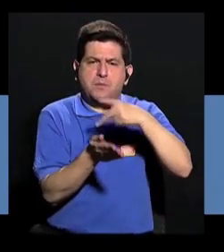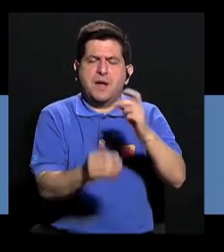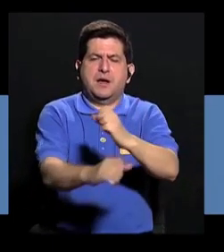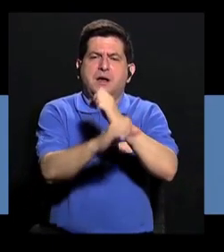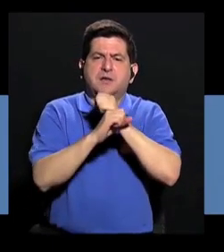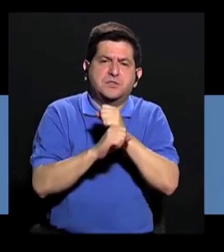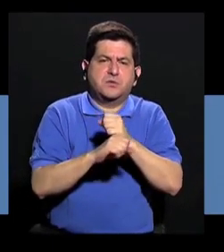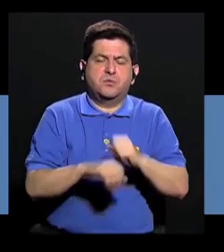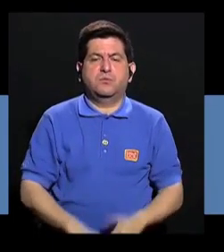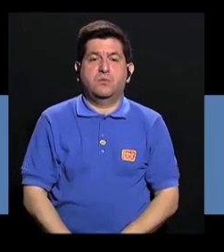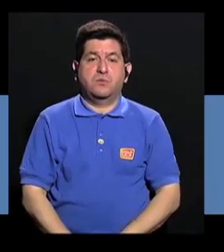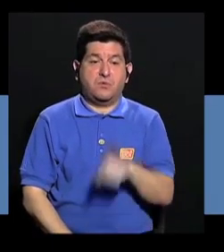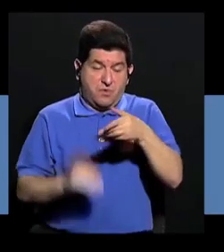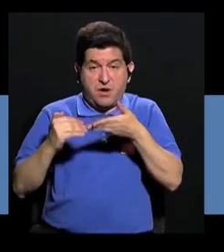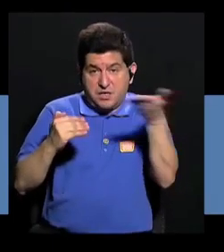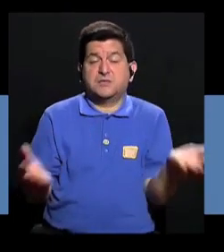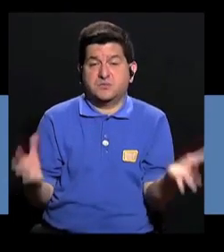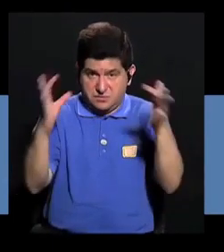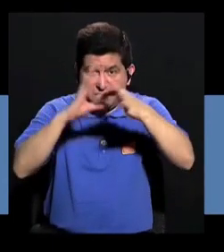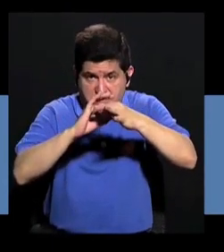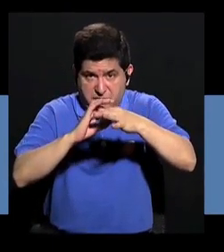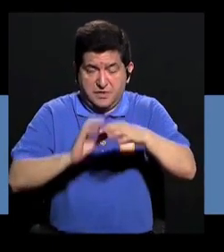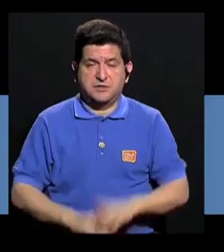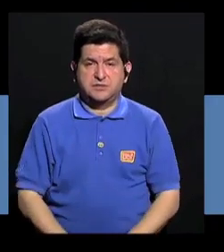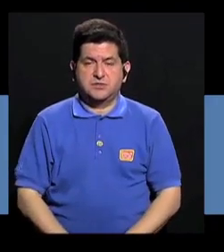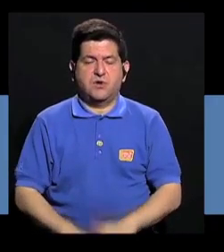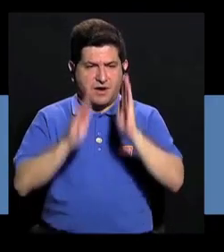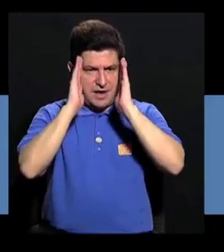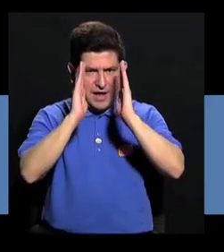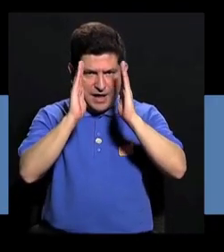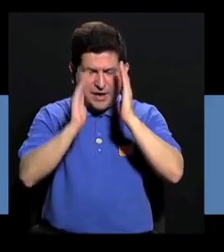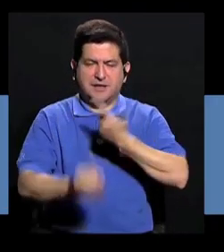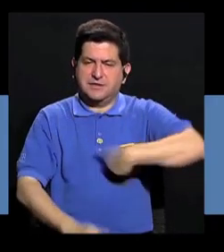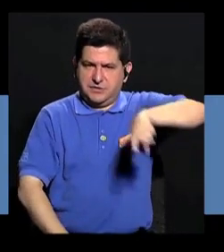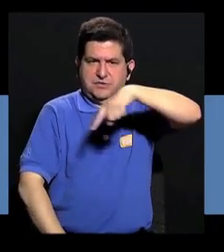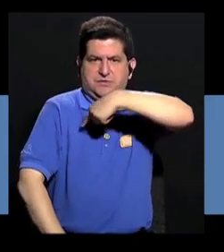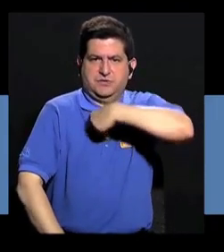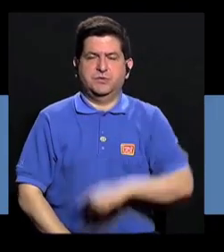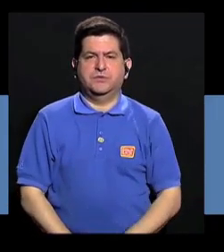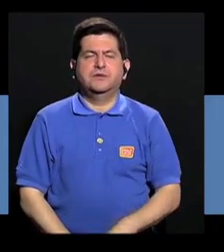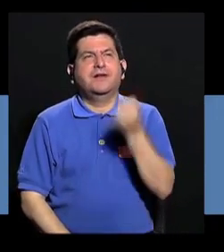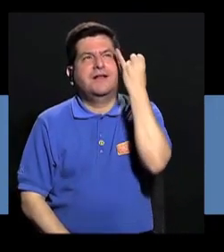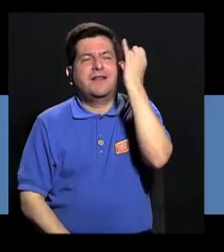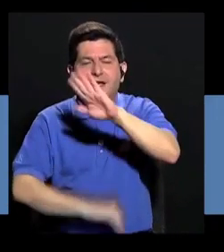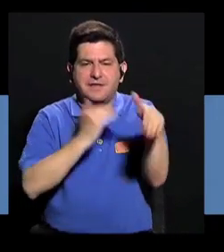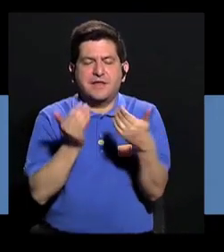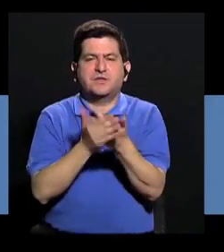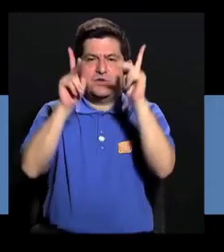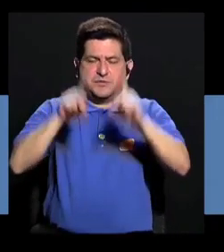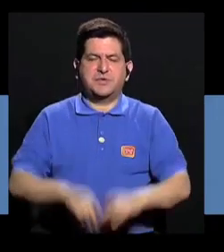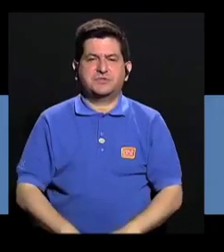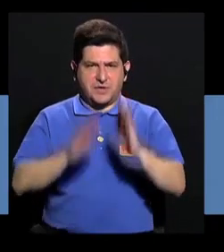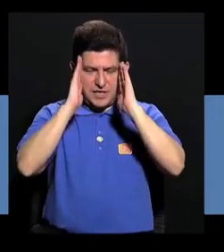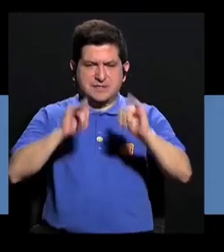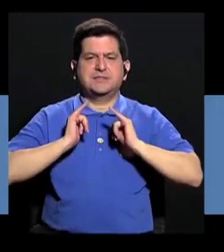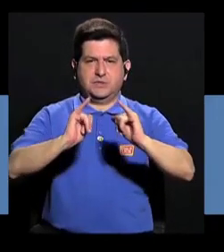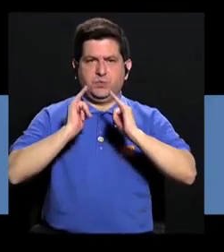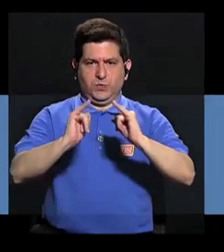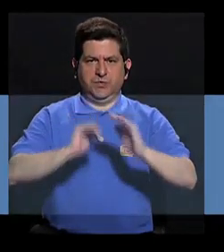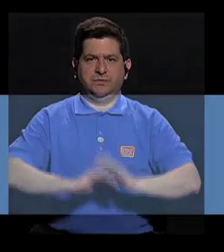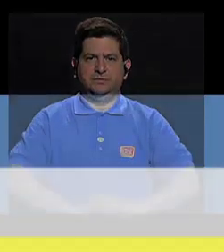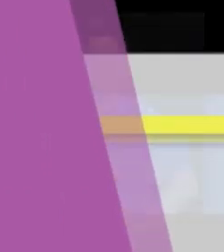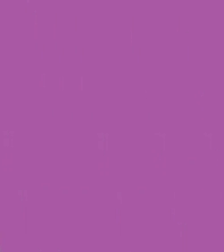seguro. Todas esas cosas tienen que ver mucho con la atención para nosotros, ¿verdad? Entonces la idea es que todos sean tratados de una